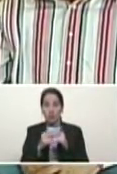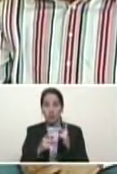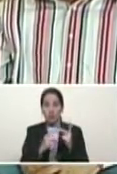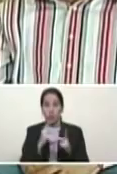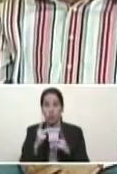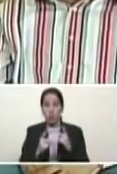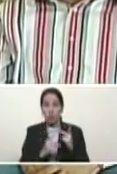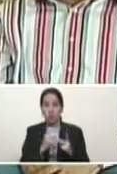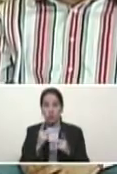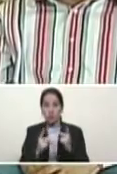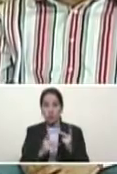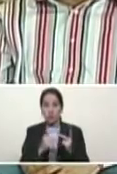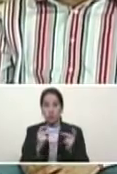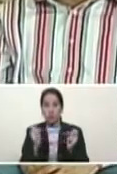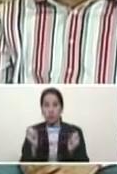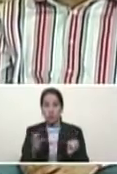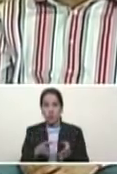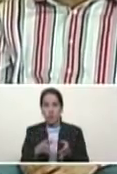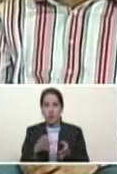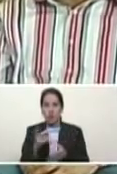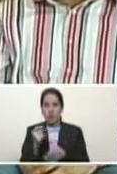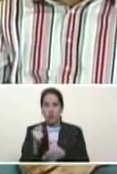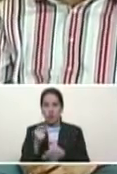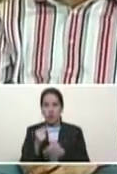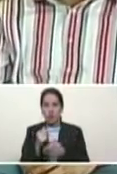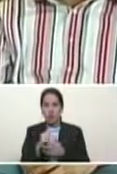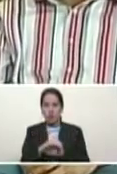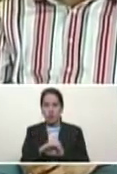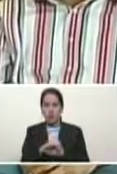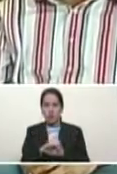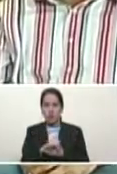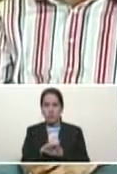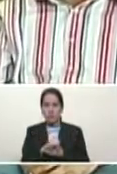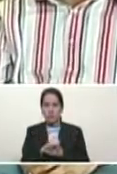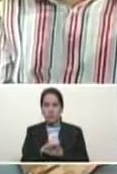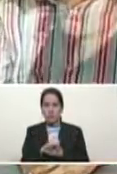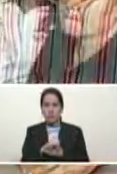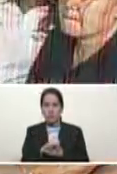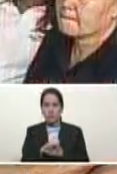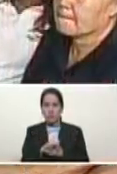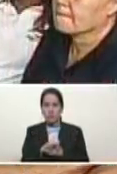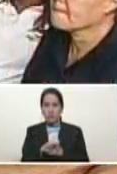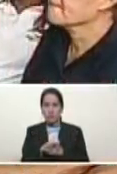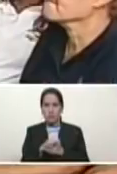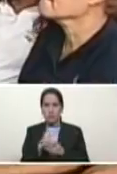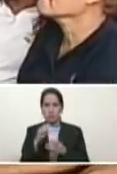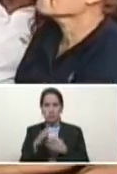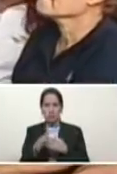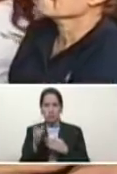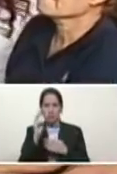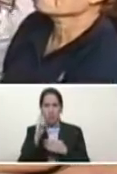produciendo un milagro económico. Milagro productivo económico. Aquí está, mire.